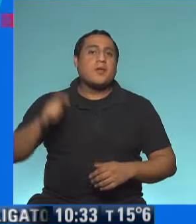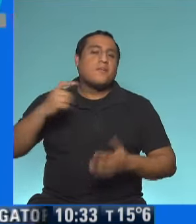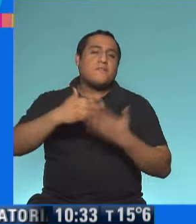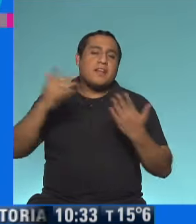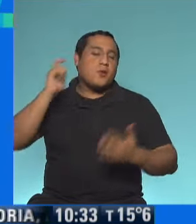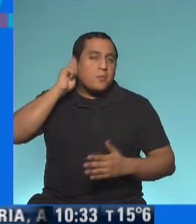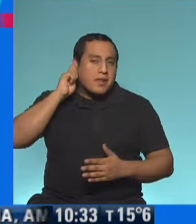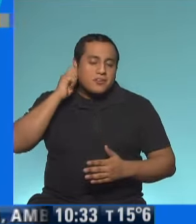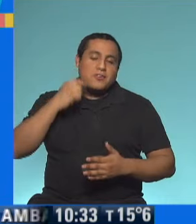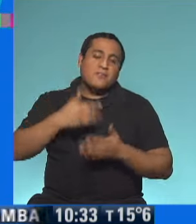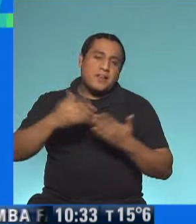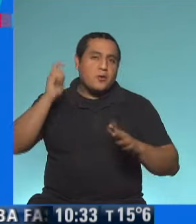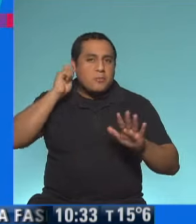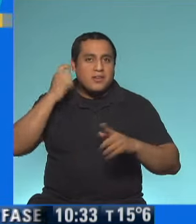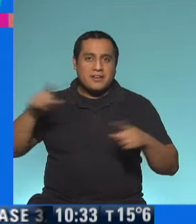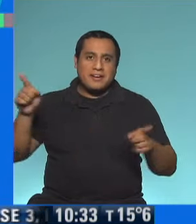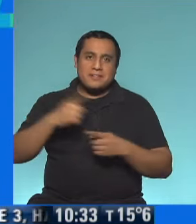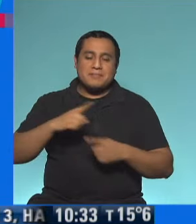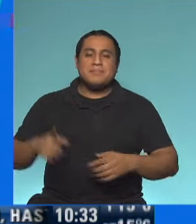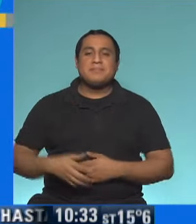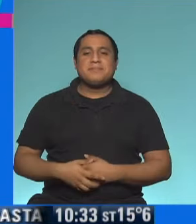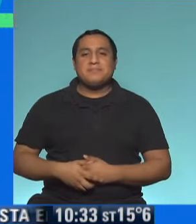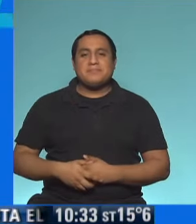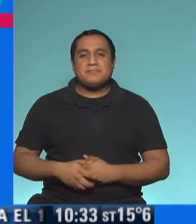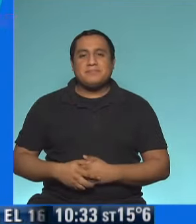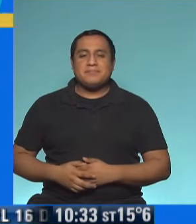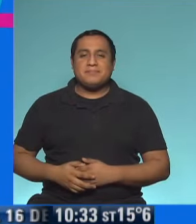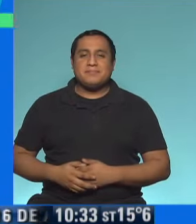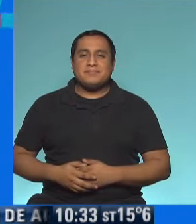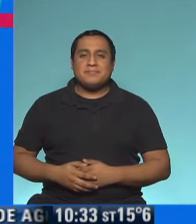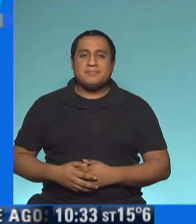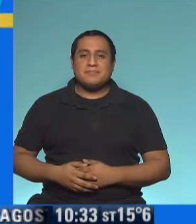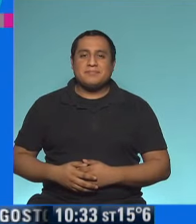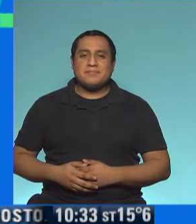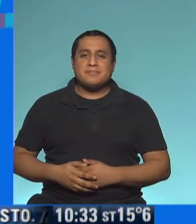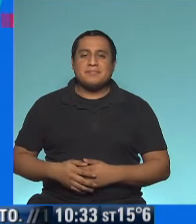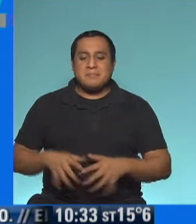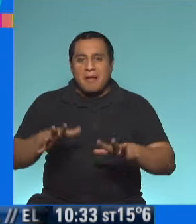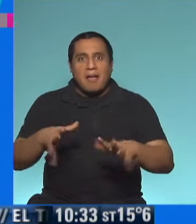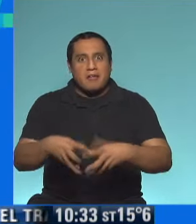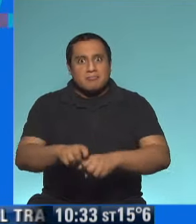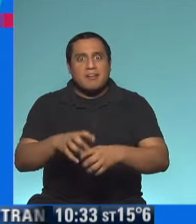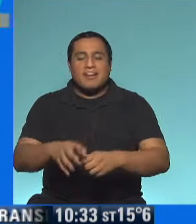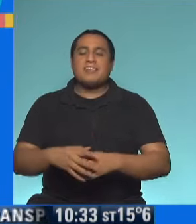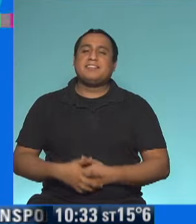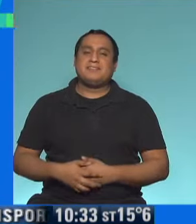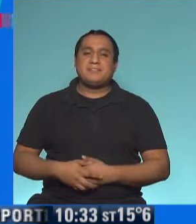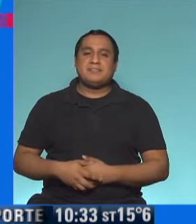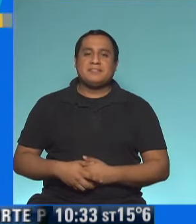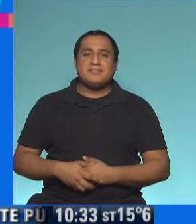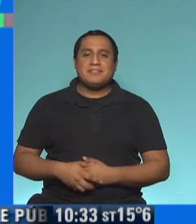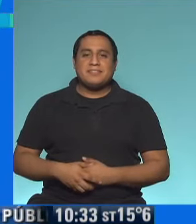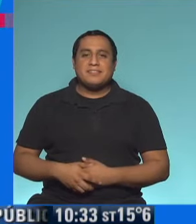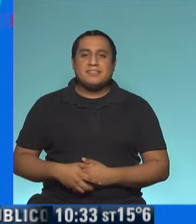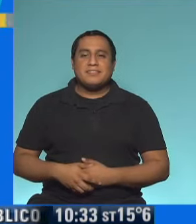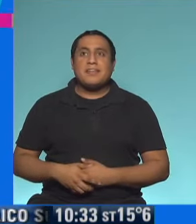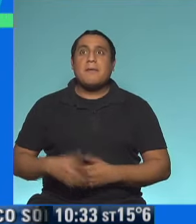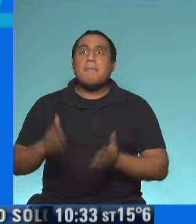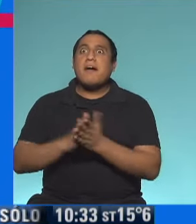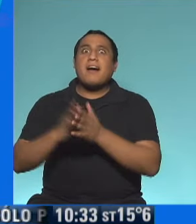cumpla feliz, que lo cumpla Martina, que lo cumpla feliz. Con las manos en la masa. ¡Felicidades! Wow. ¡Llegó